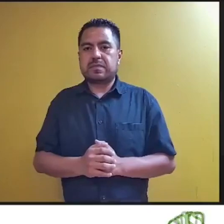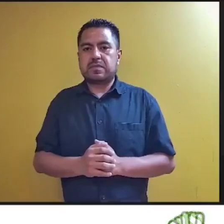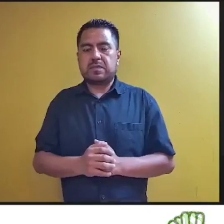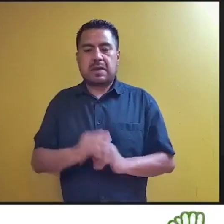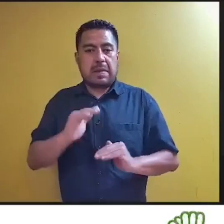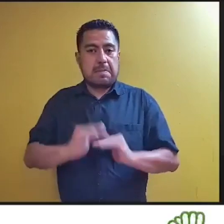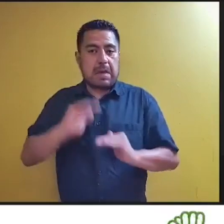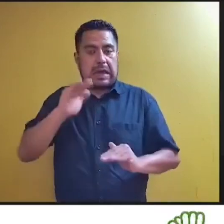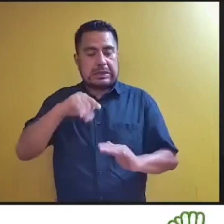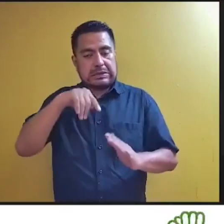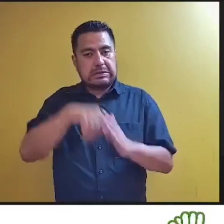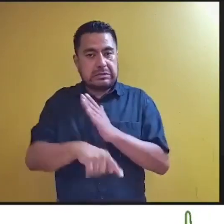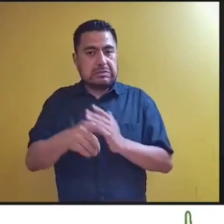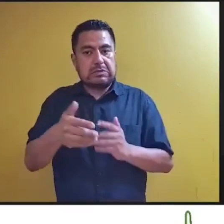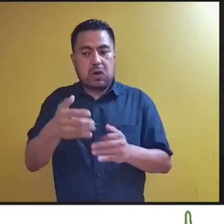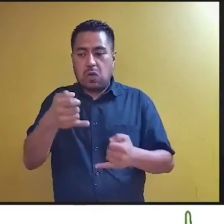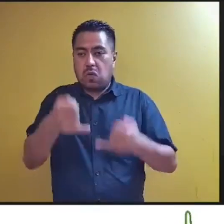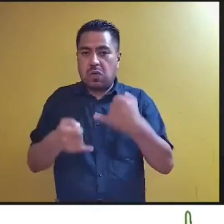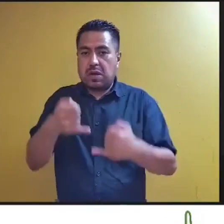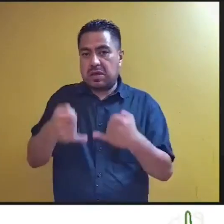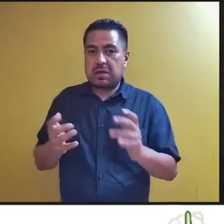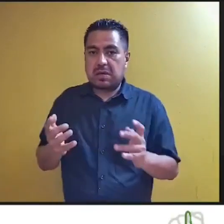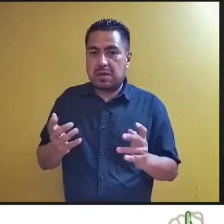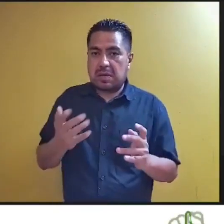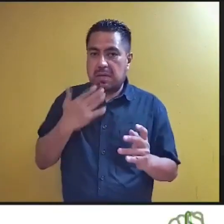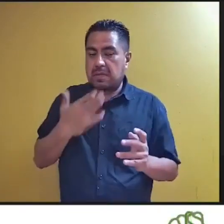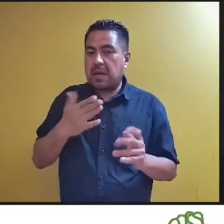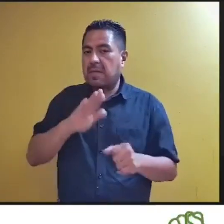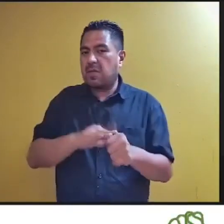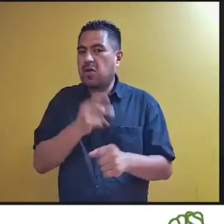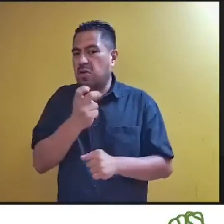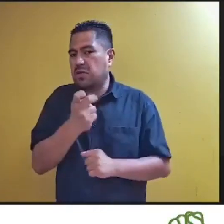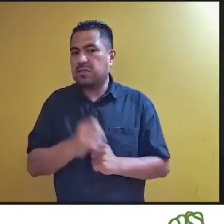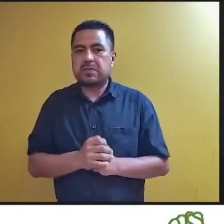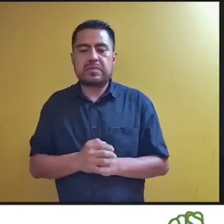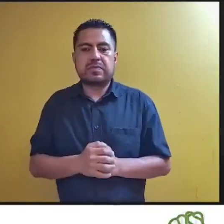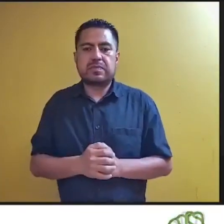muy avanzada jurídicamente, por lo que